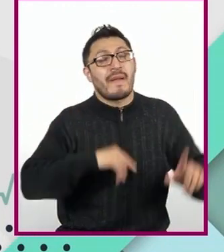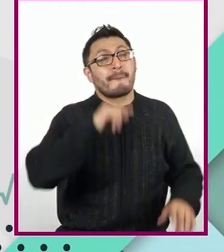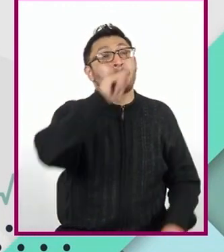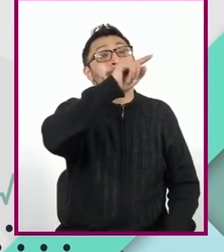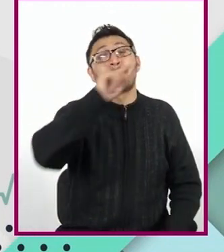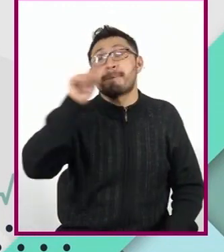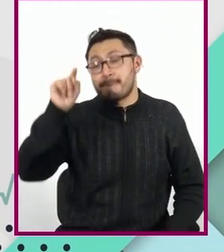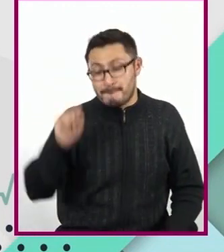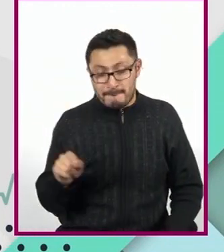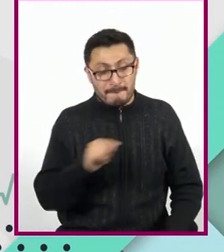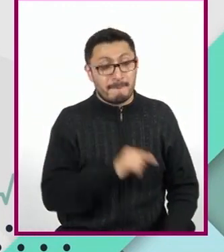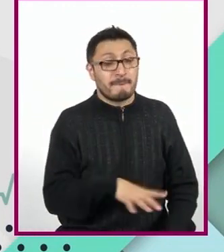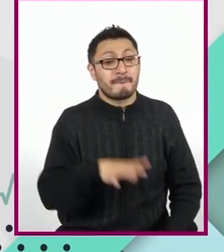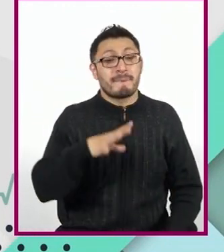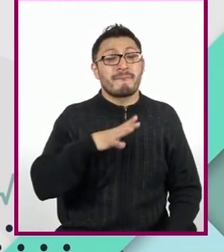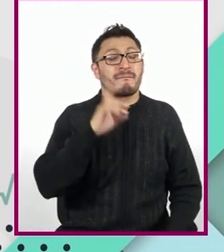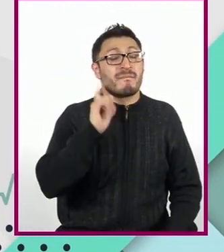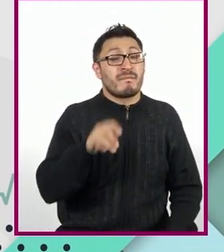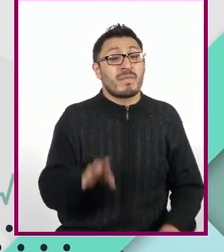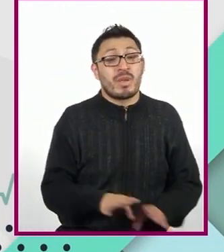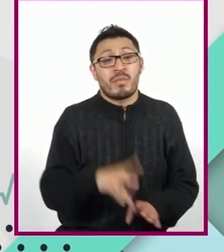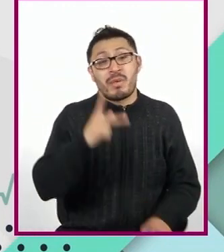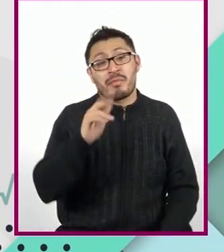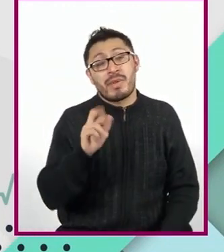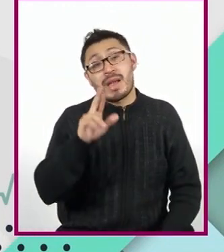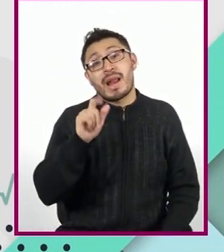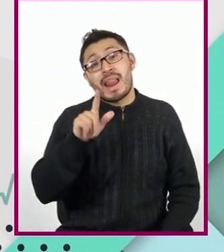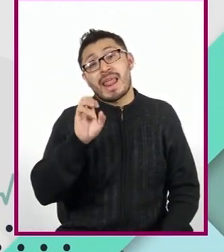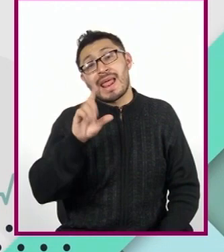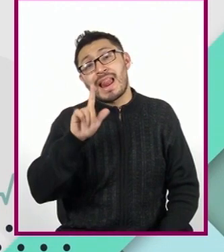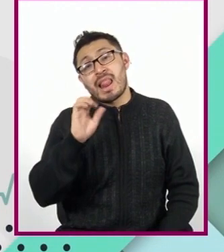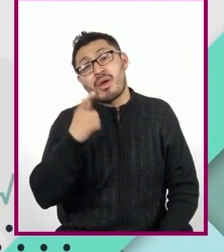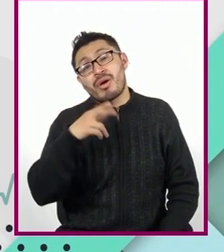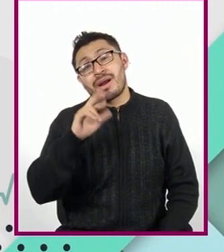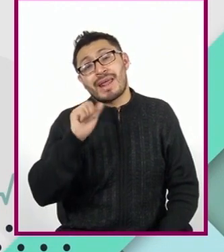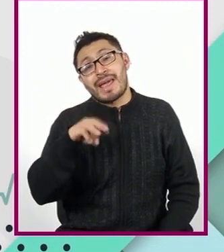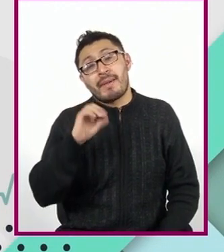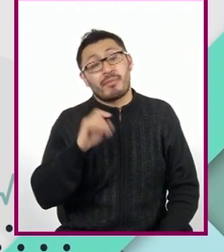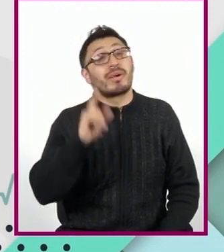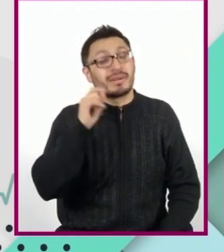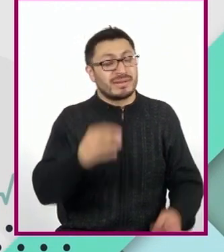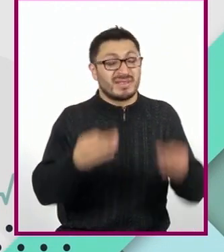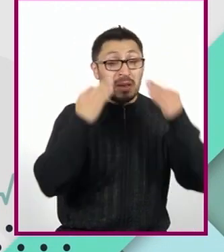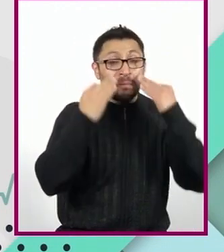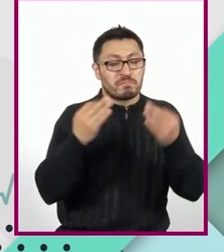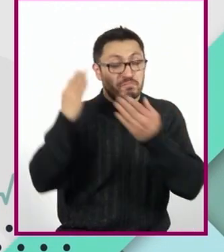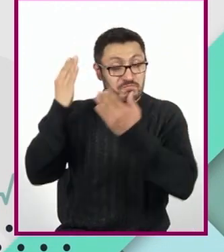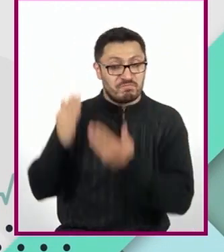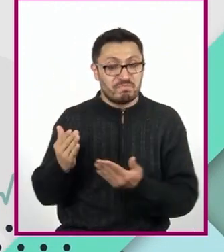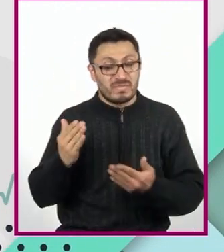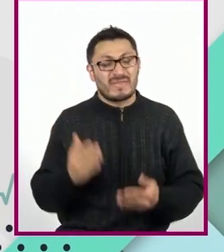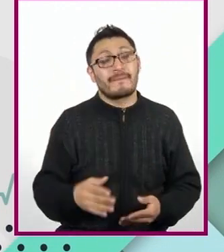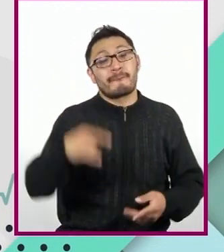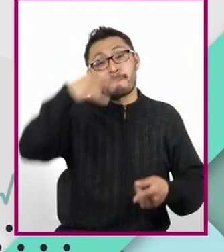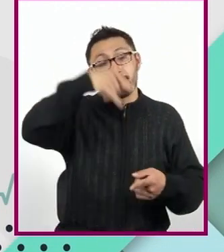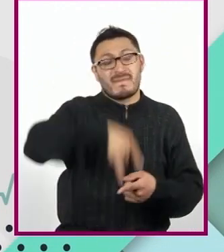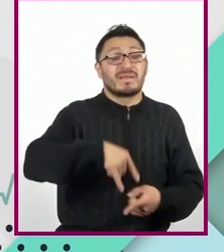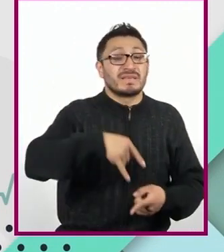medios de los lados forman un paralelogramo. Como se puede ver en la construcción, al